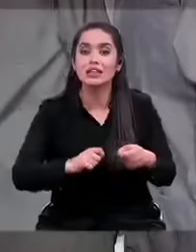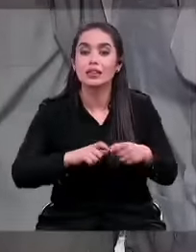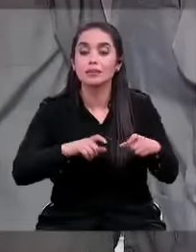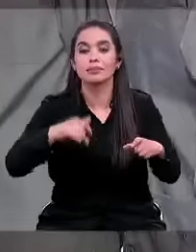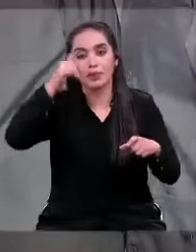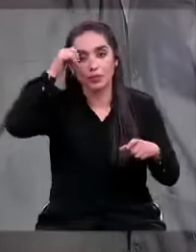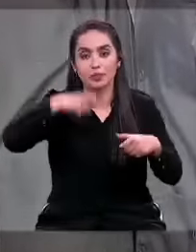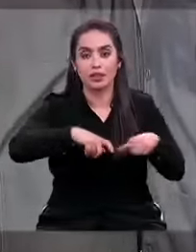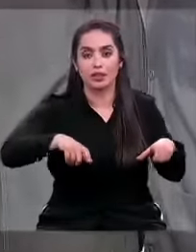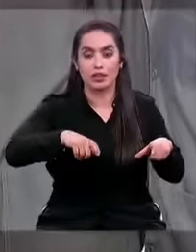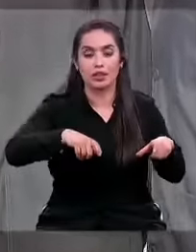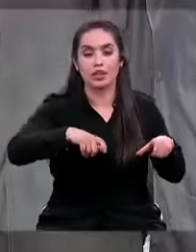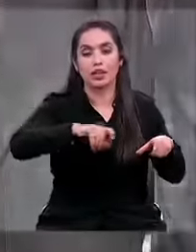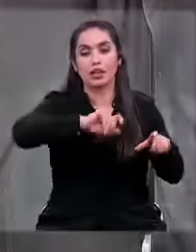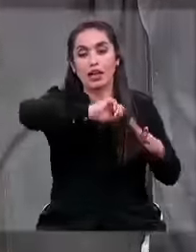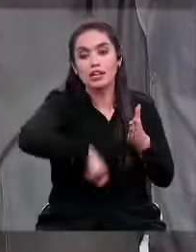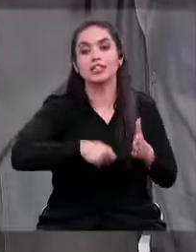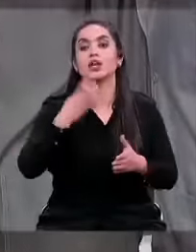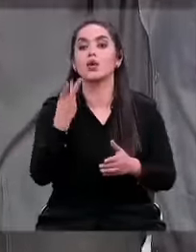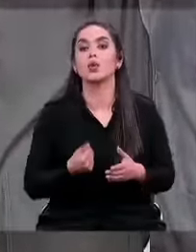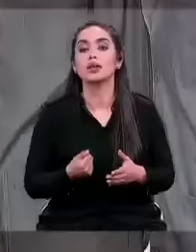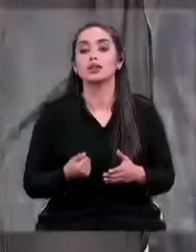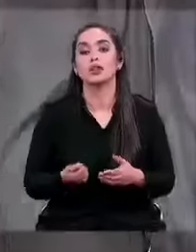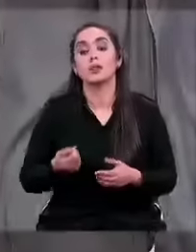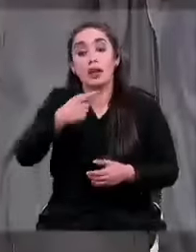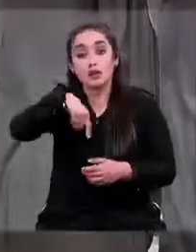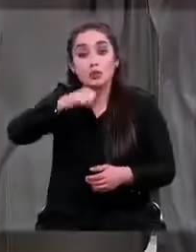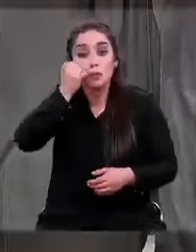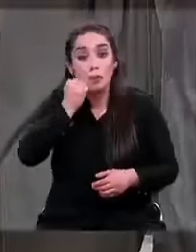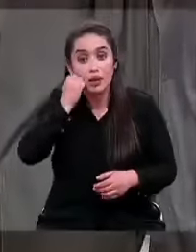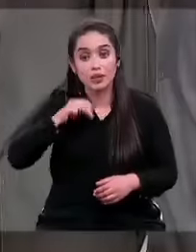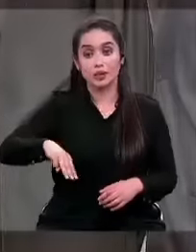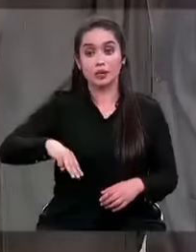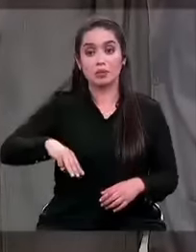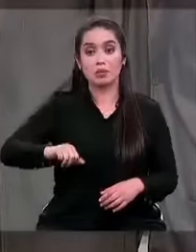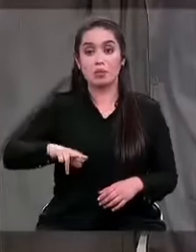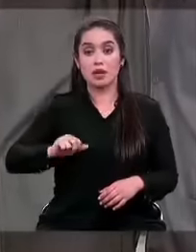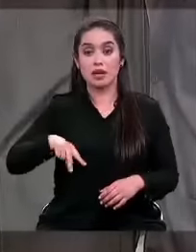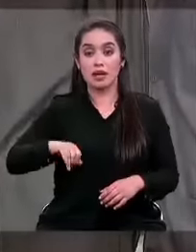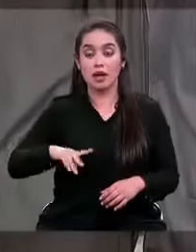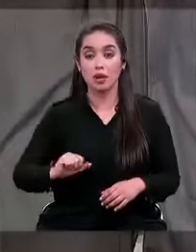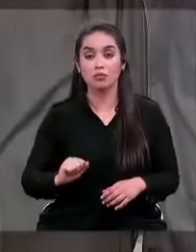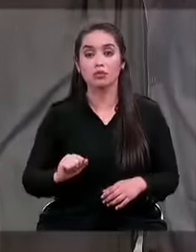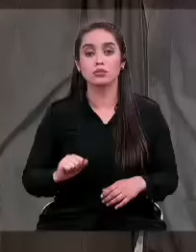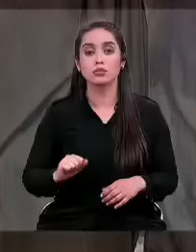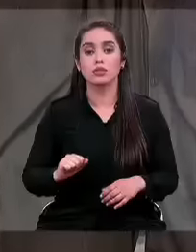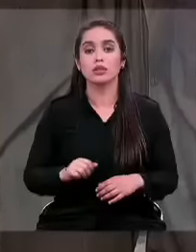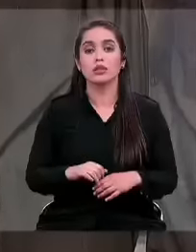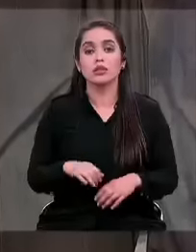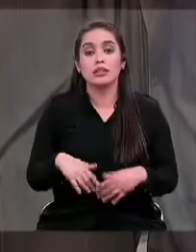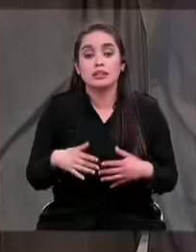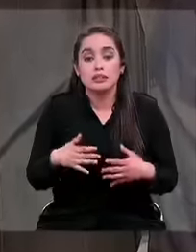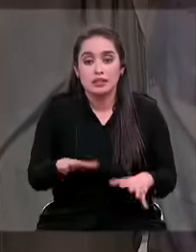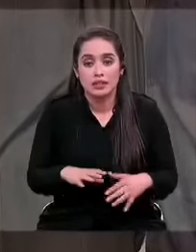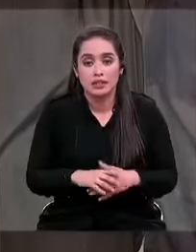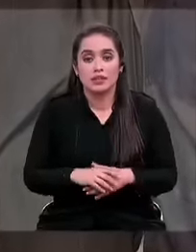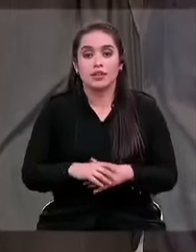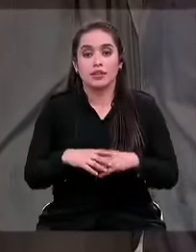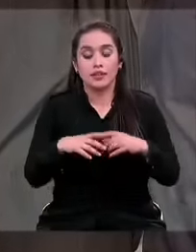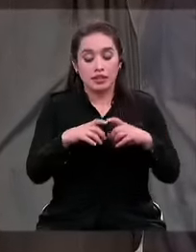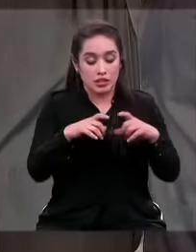Cheque. La plata, el monto. Para Plásticos Marambio. Sí, ya sabemos, ya, todo. ¿Cuánto es? Ya,